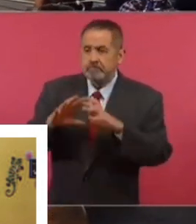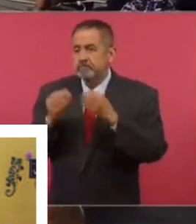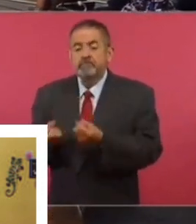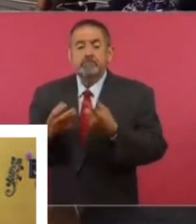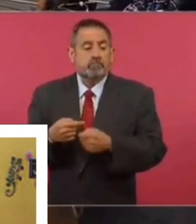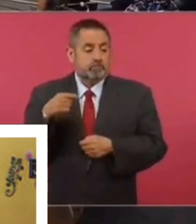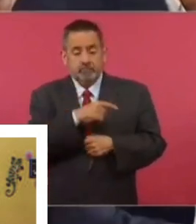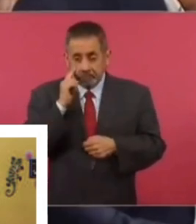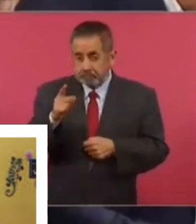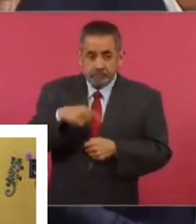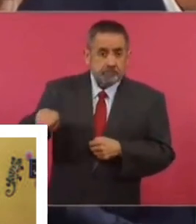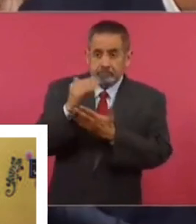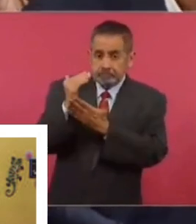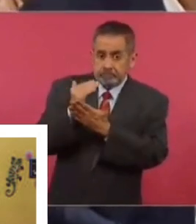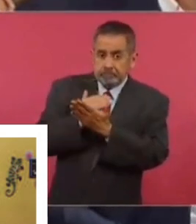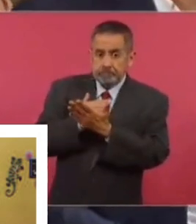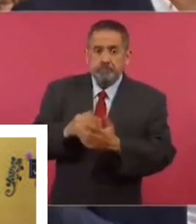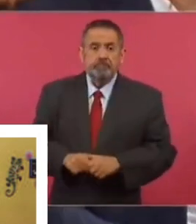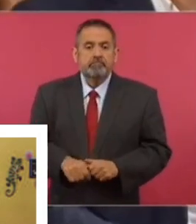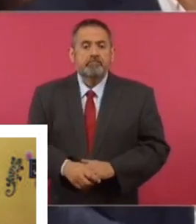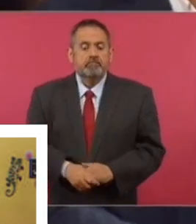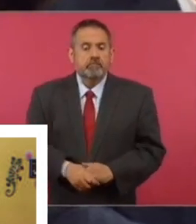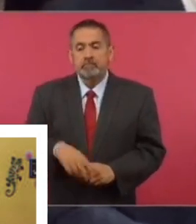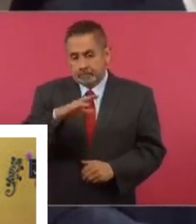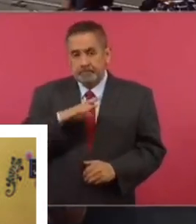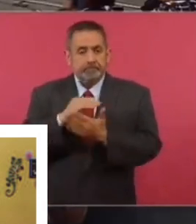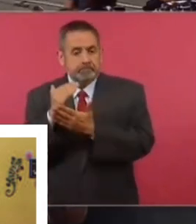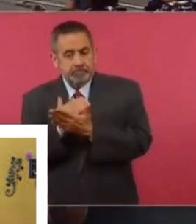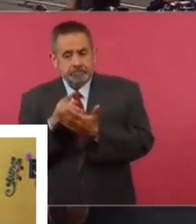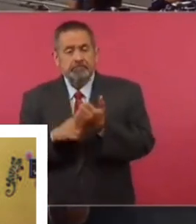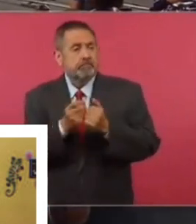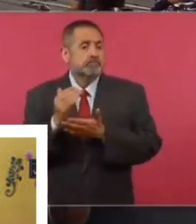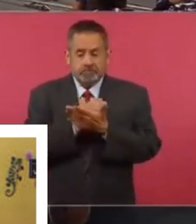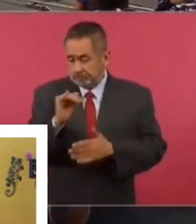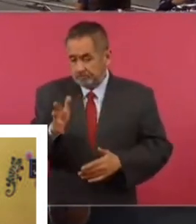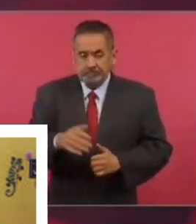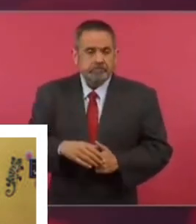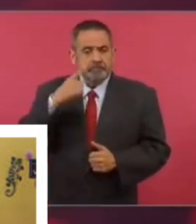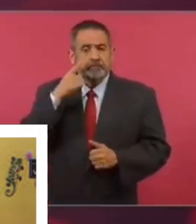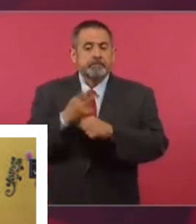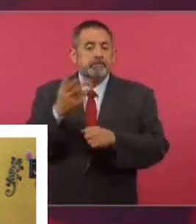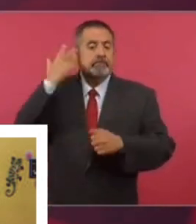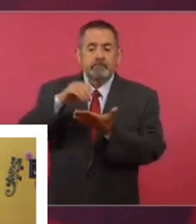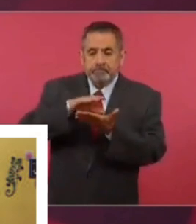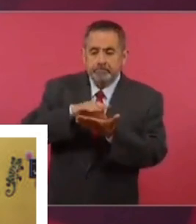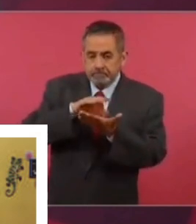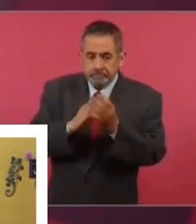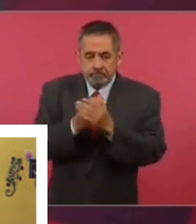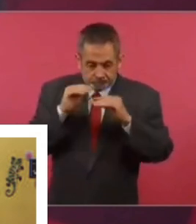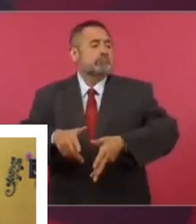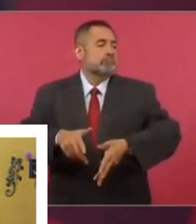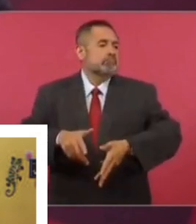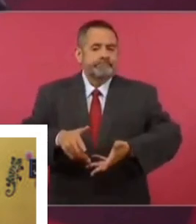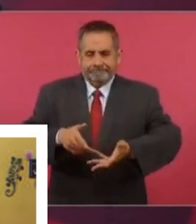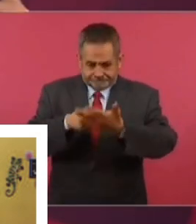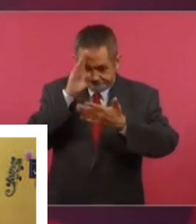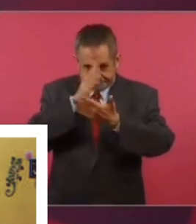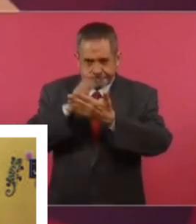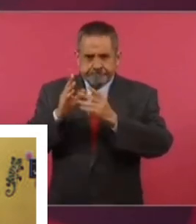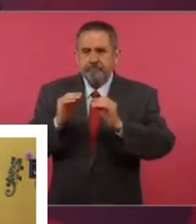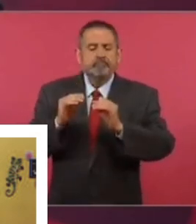No. Porque ellos están viendo una disminución considerable. Sí, sí, sí, es que sí hay una disminución. Es que lo que sucedió es que no se actualizaban los censos. Y